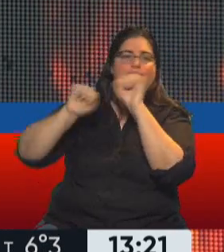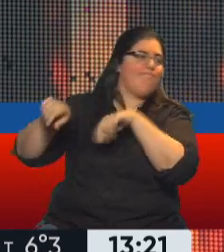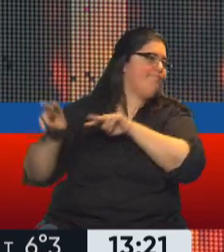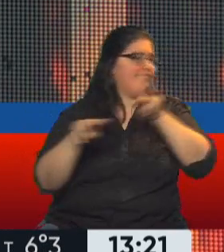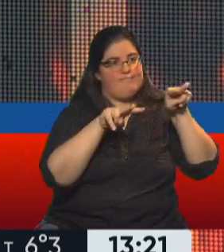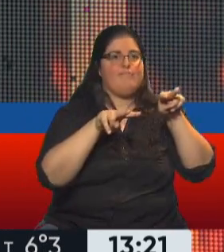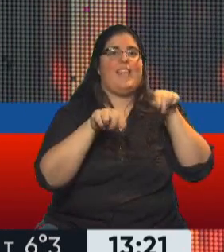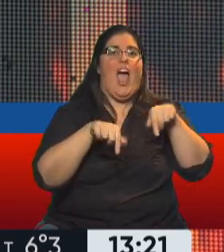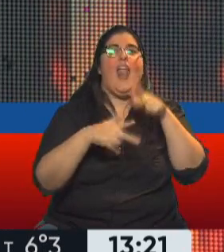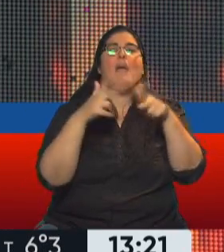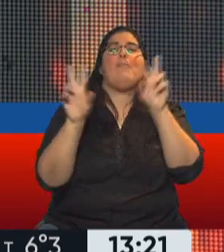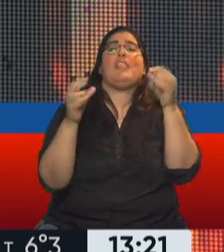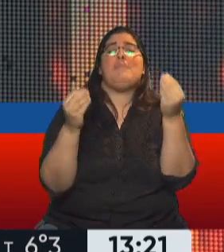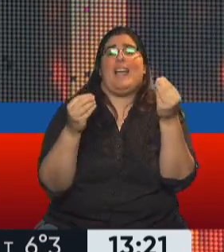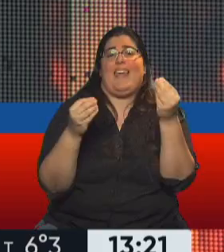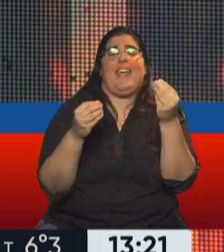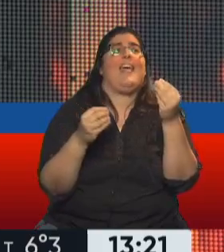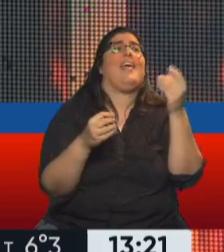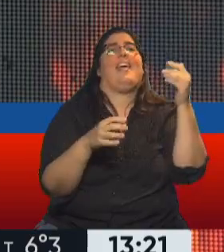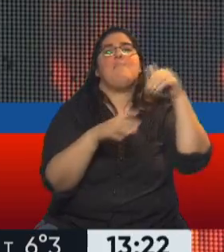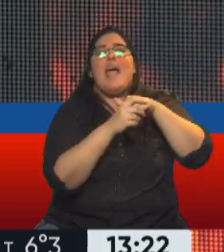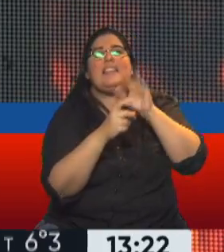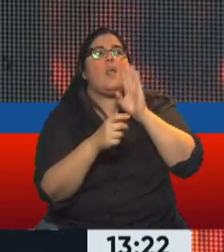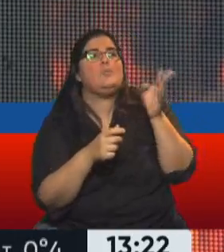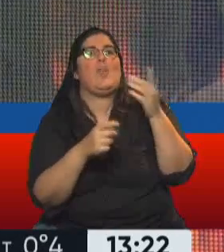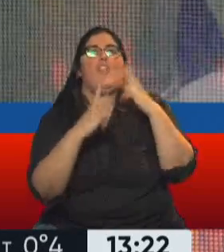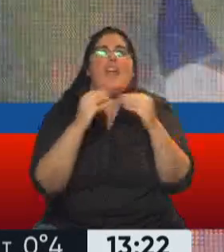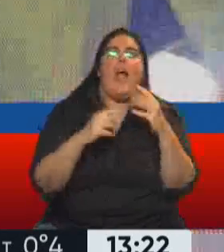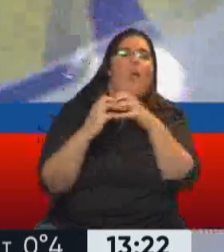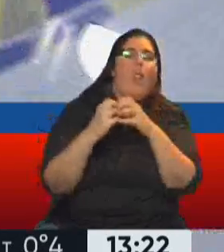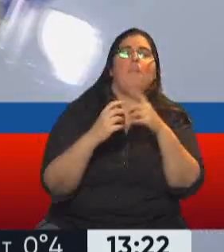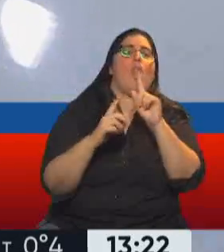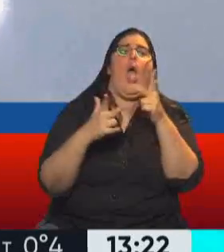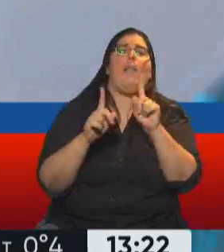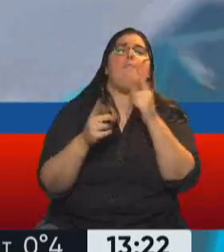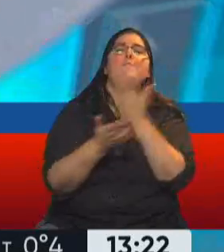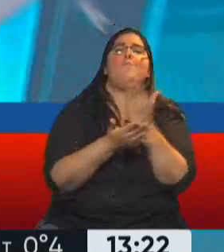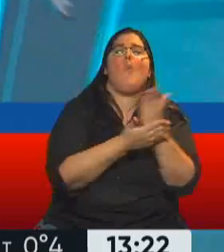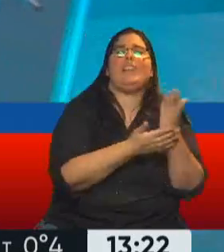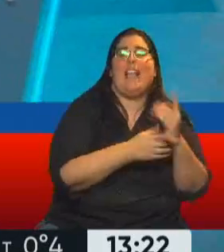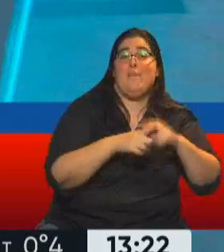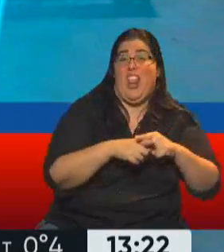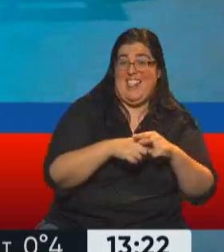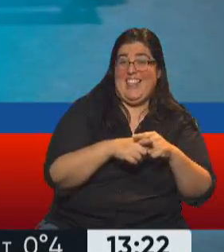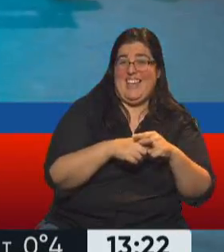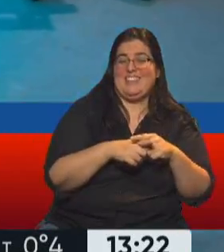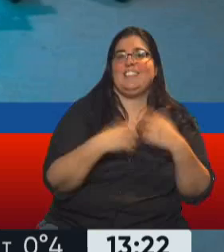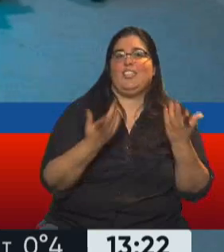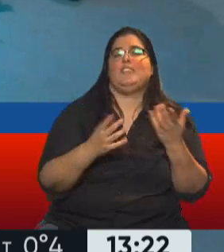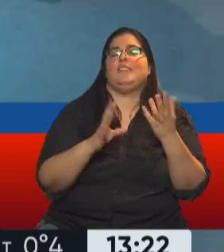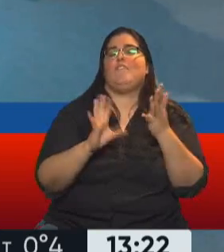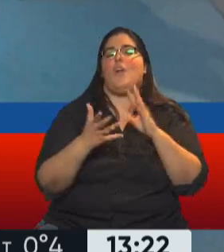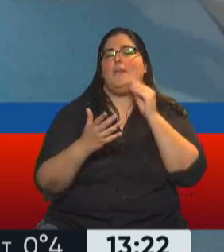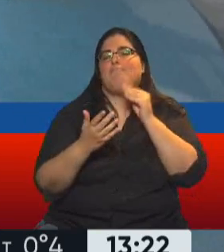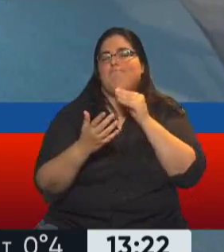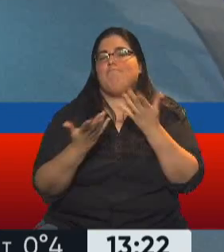y no de las potenciales propuestas o lo que fuera electorales que puedan tener estas candidaturas. Y entonces, de alguna manera, de vuelta, el